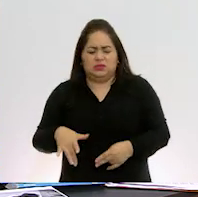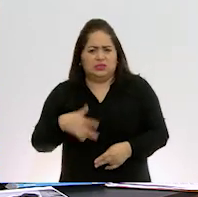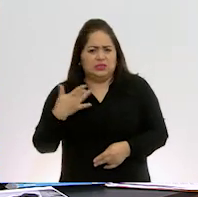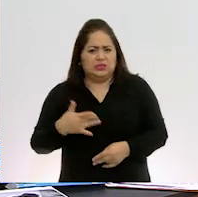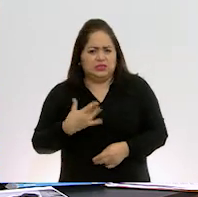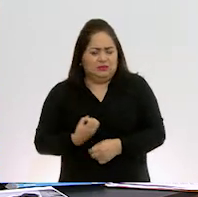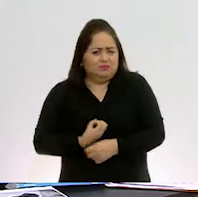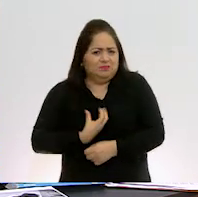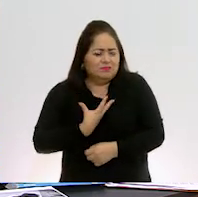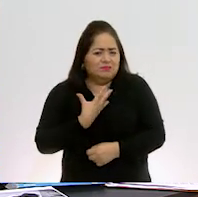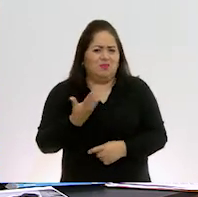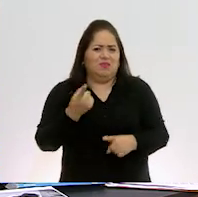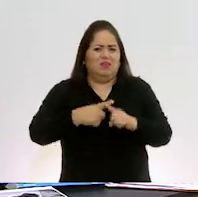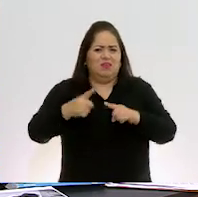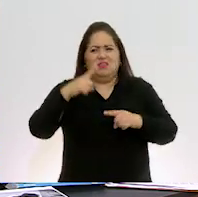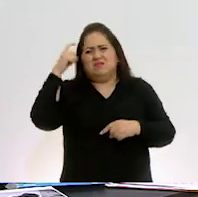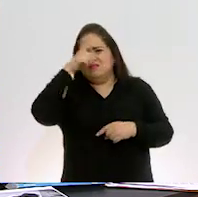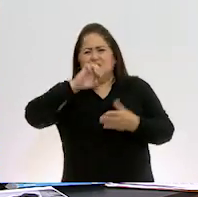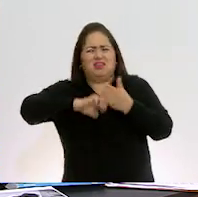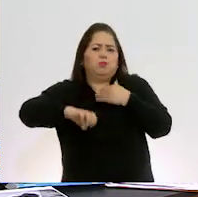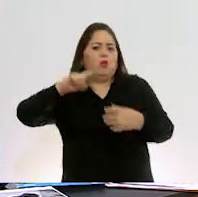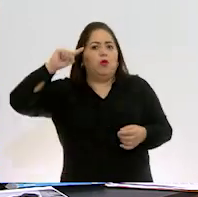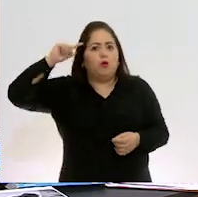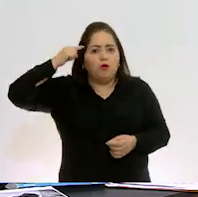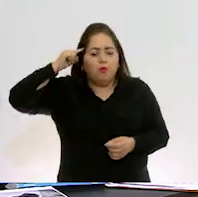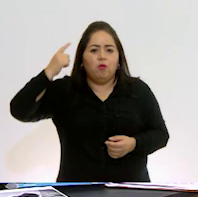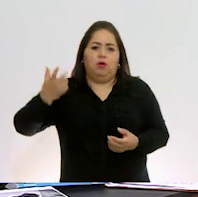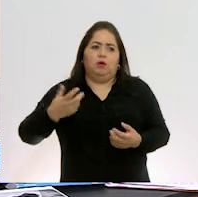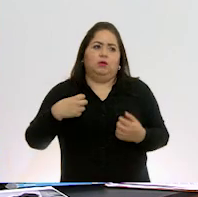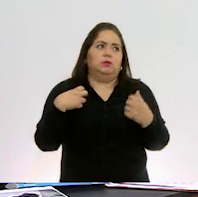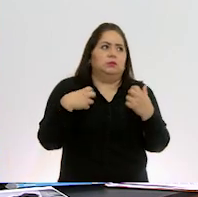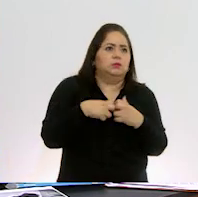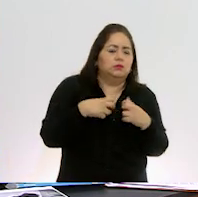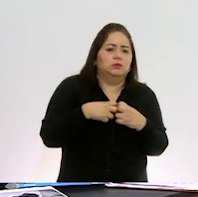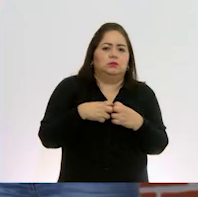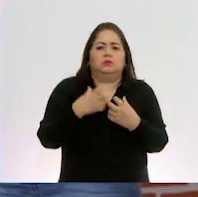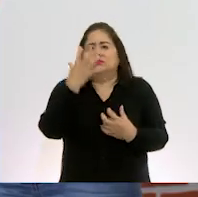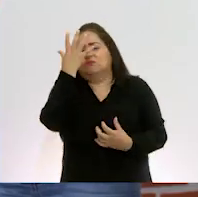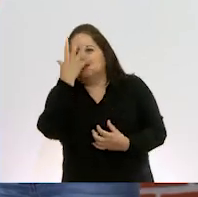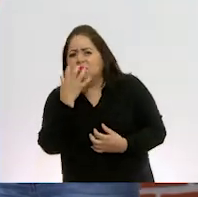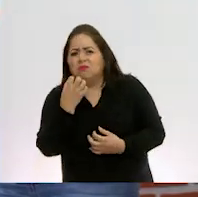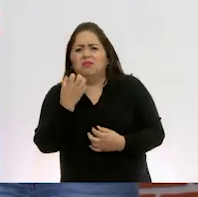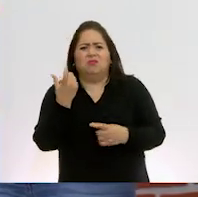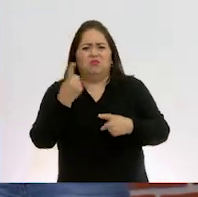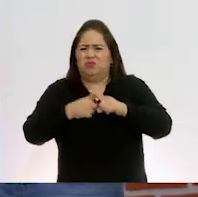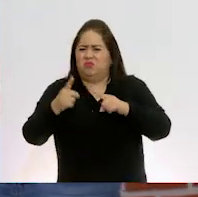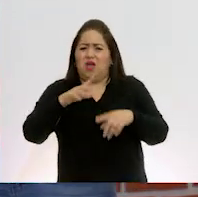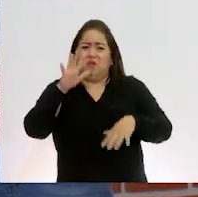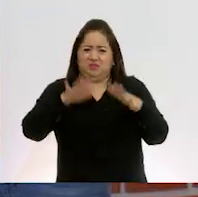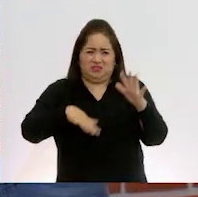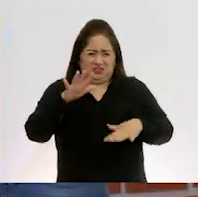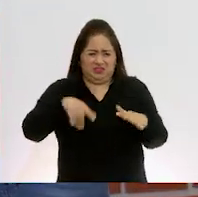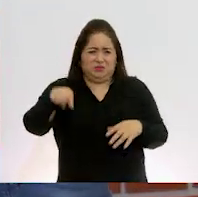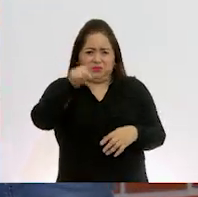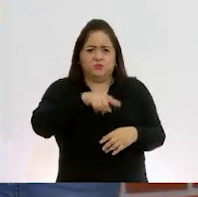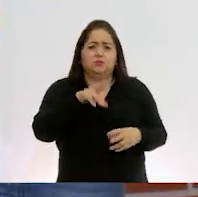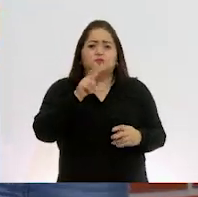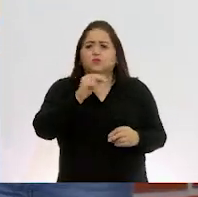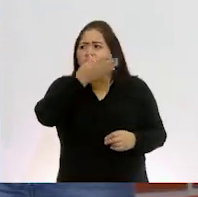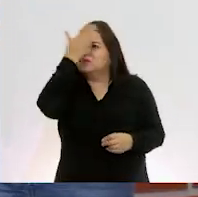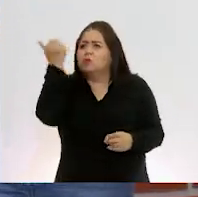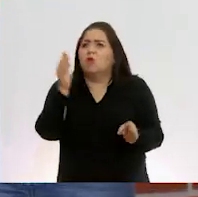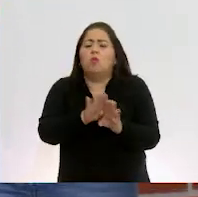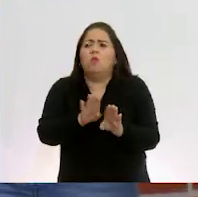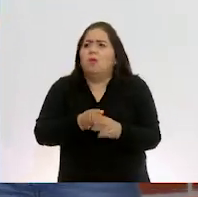esas emociones aflictivas, como el enojo, la frustración o la tristeza, y muchas veces no sepan